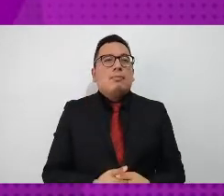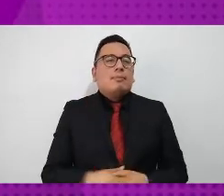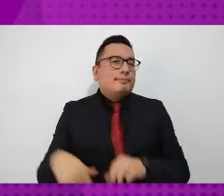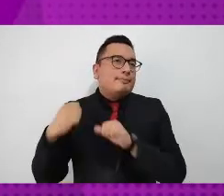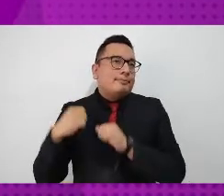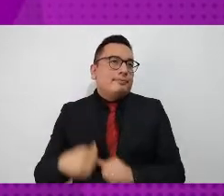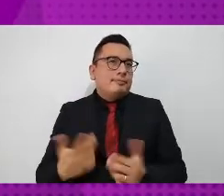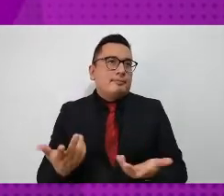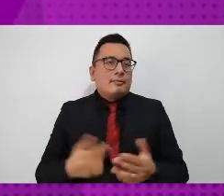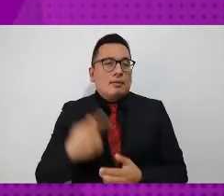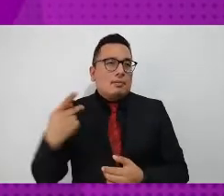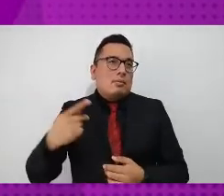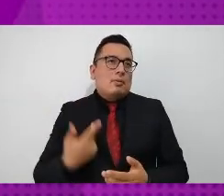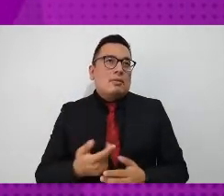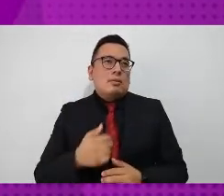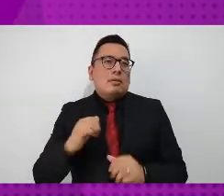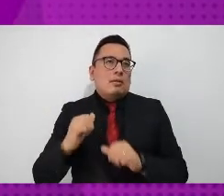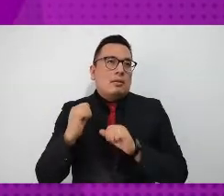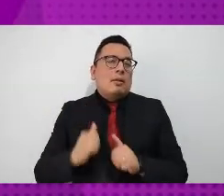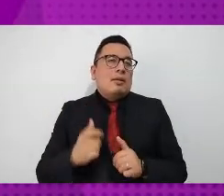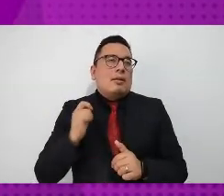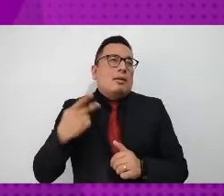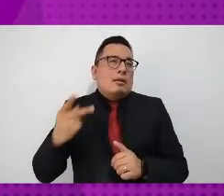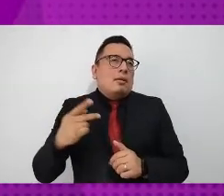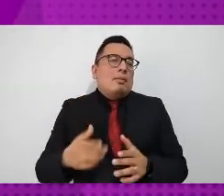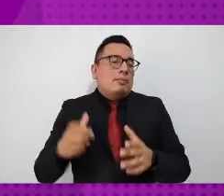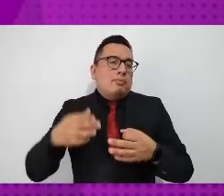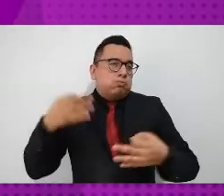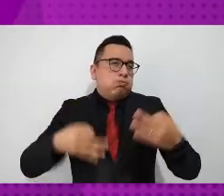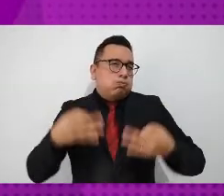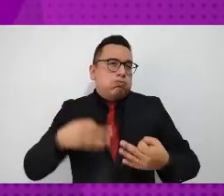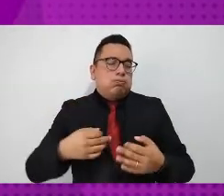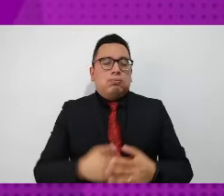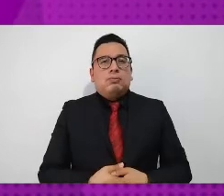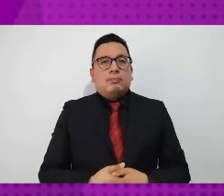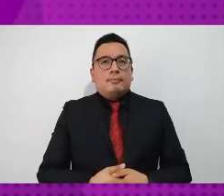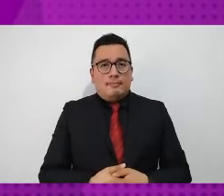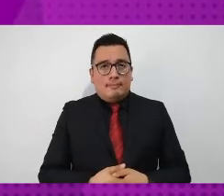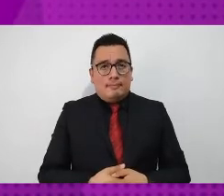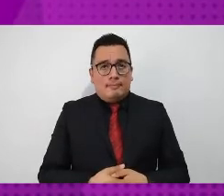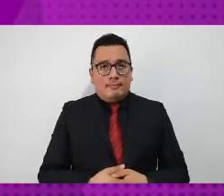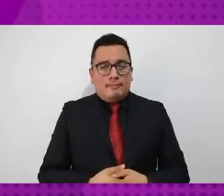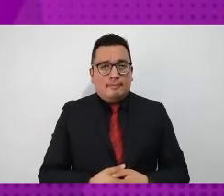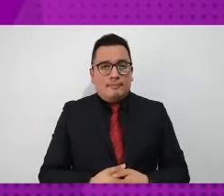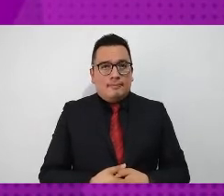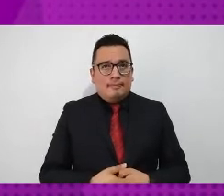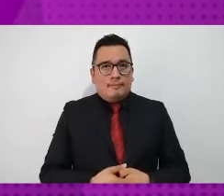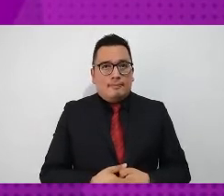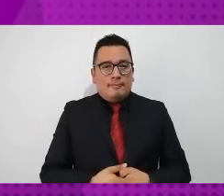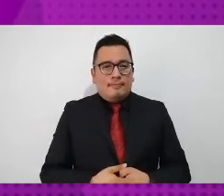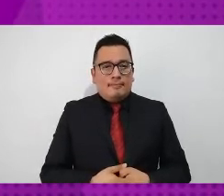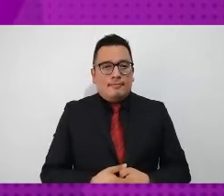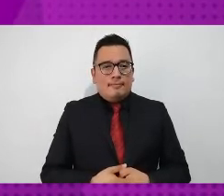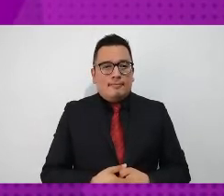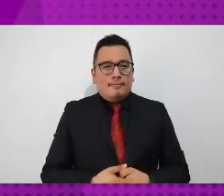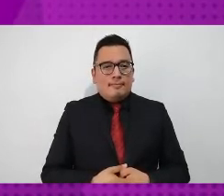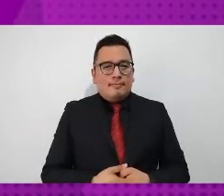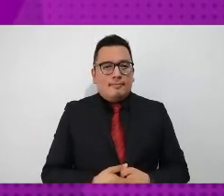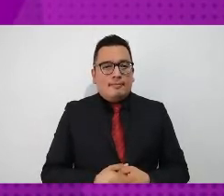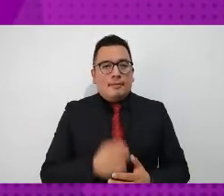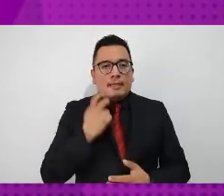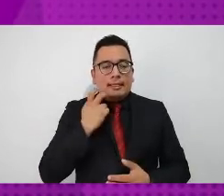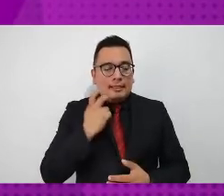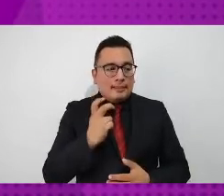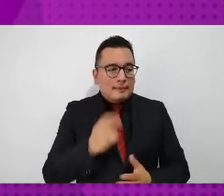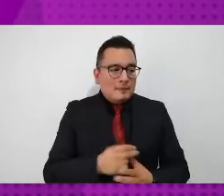las autoridades jurisdiccionales es decir de los tribunales electorales propiamente dicho para la ciudadanía entonces